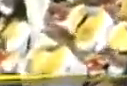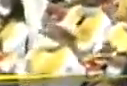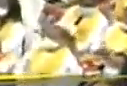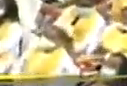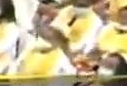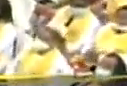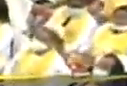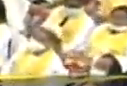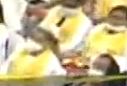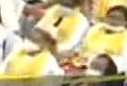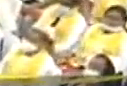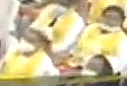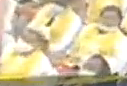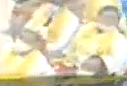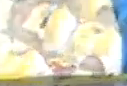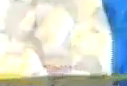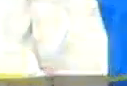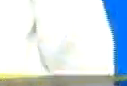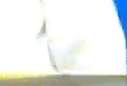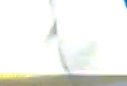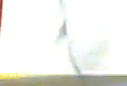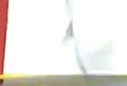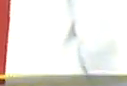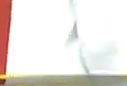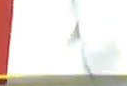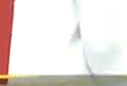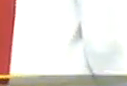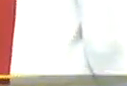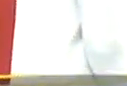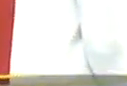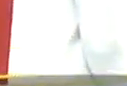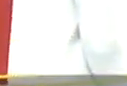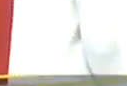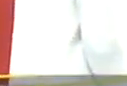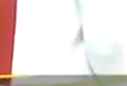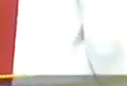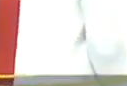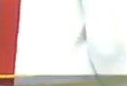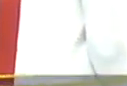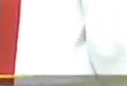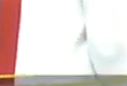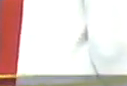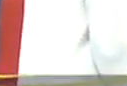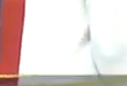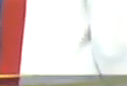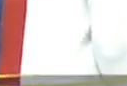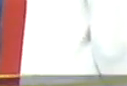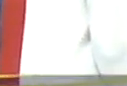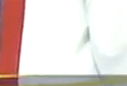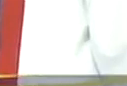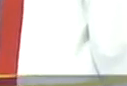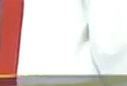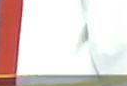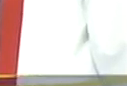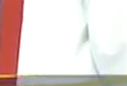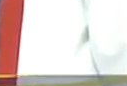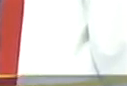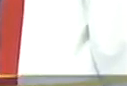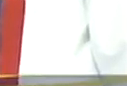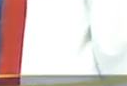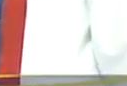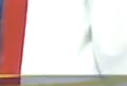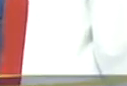En este momento, una de las graduandas de Médica Integral Comunitaria, en este acto donde más